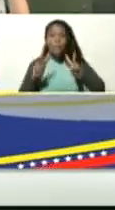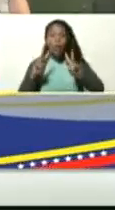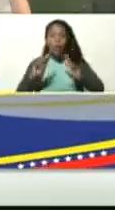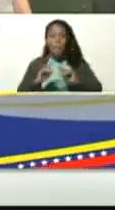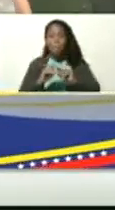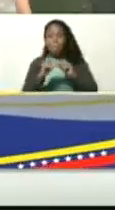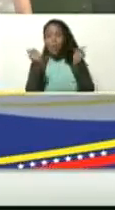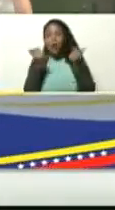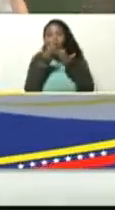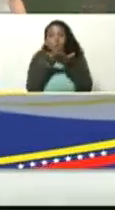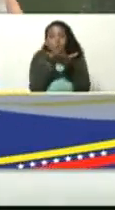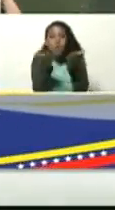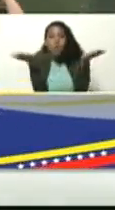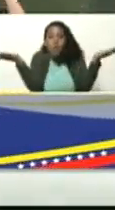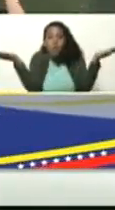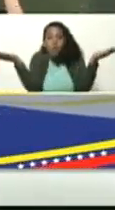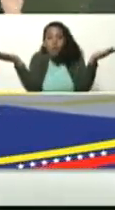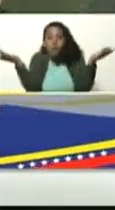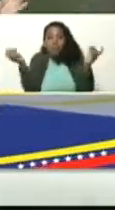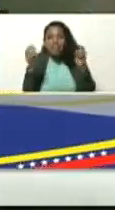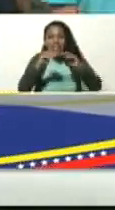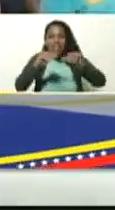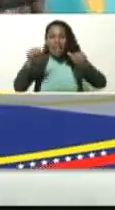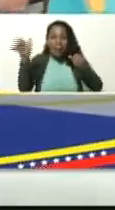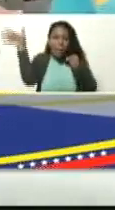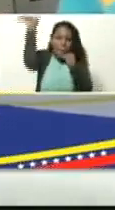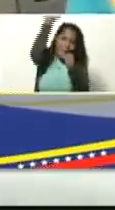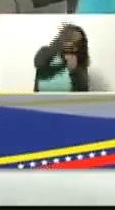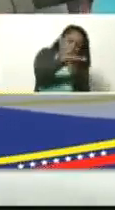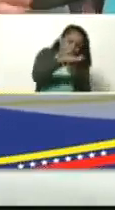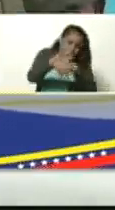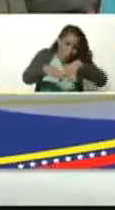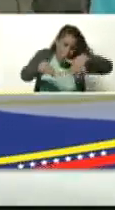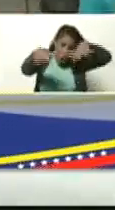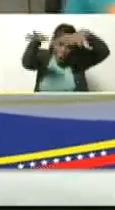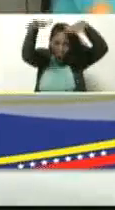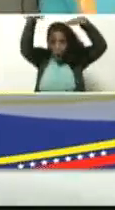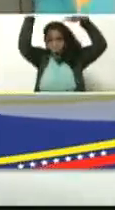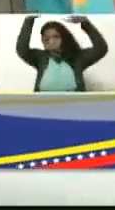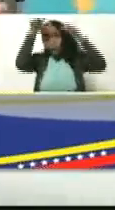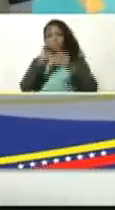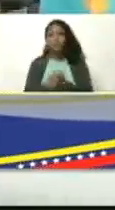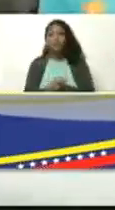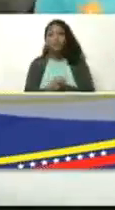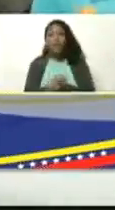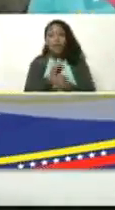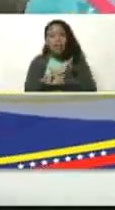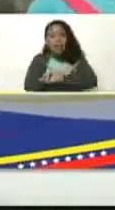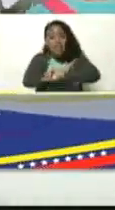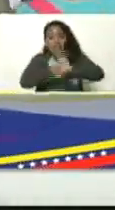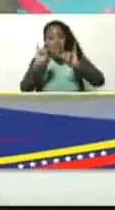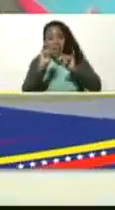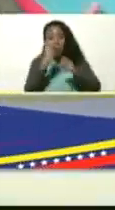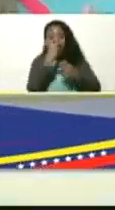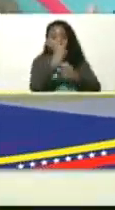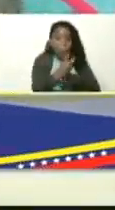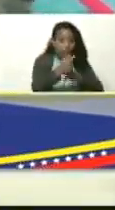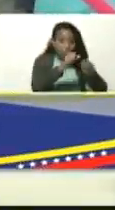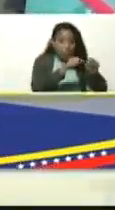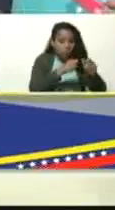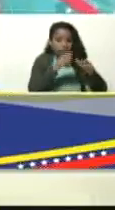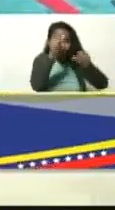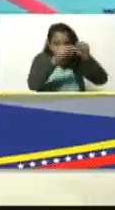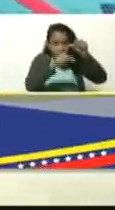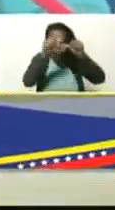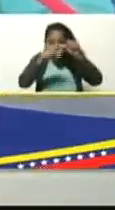desapareció, pues, pulverizado por el barro, por el lodo, por el alud. Cuando estábamos culminando ese recorrido,